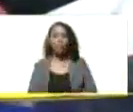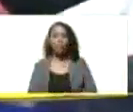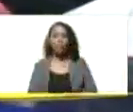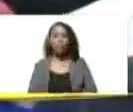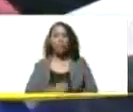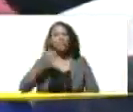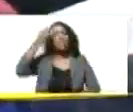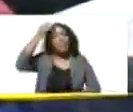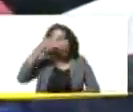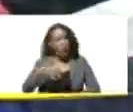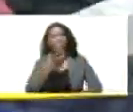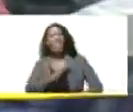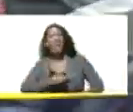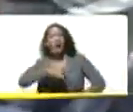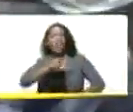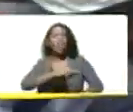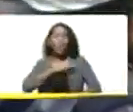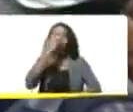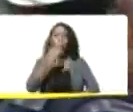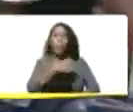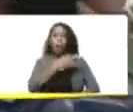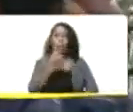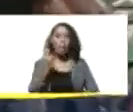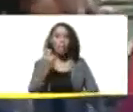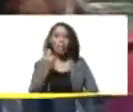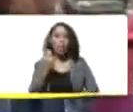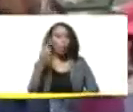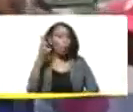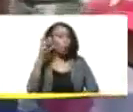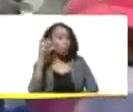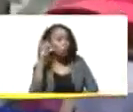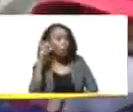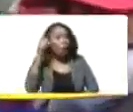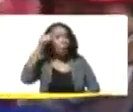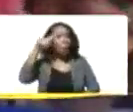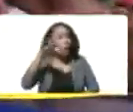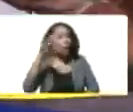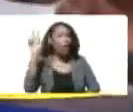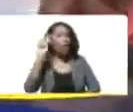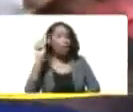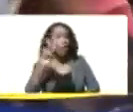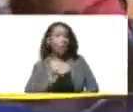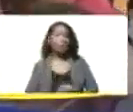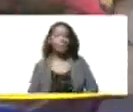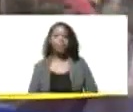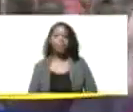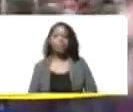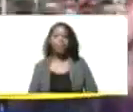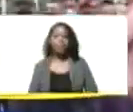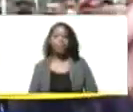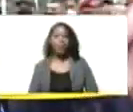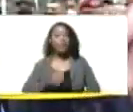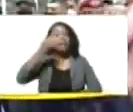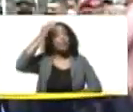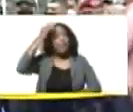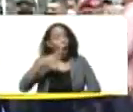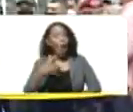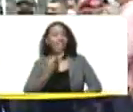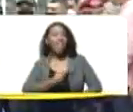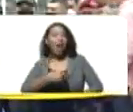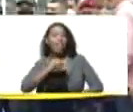creyó en las falsas promesas, oído al pueblo venezolano, creyó en las